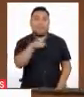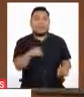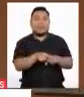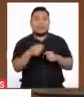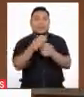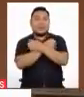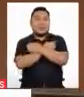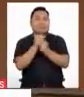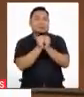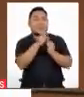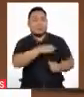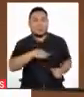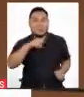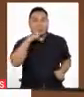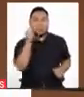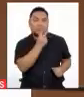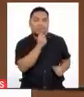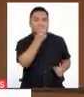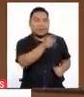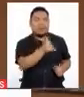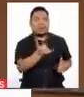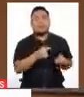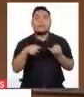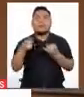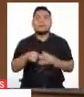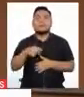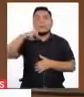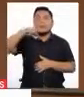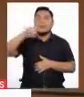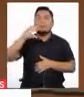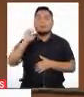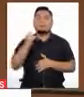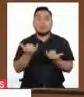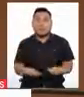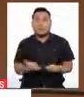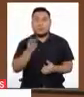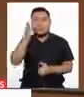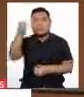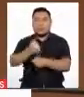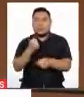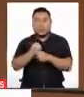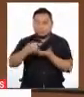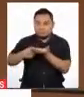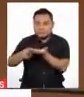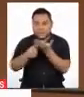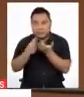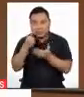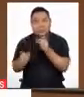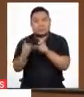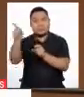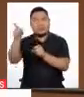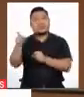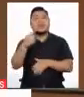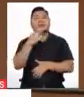ministra de la Mujer, Gloria Montenegro. En Pasco, hoy, está haciendo un trabajo también de coordinación con las autoridades de Pasco,